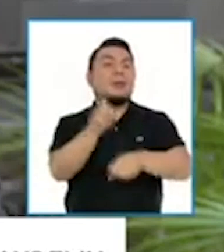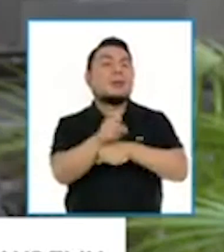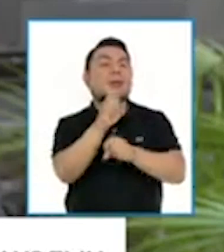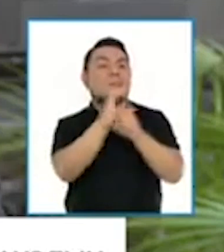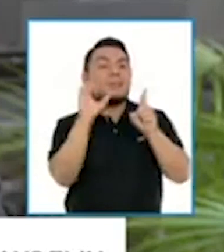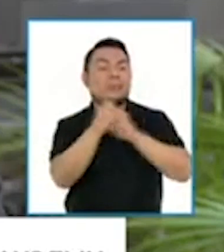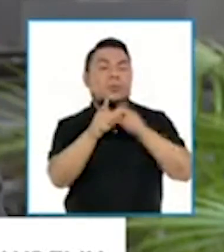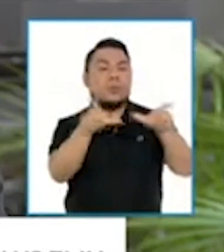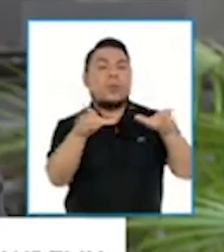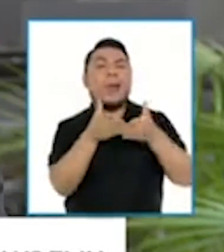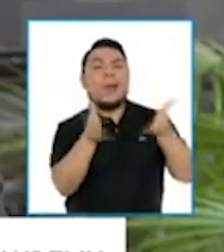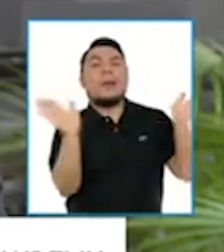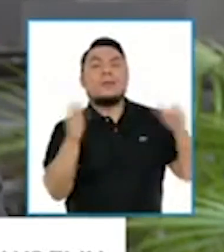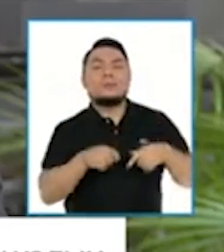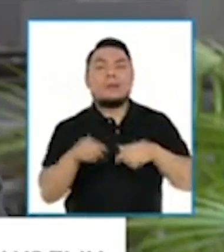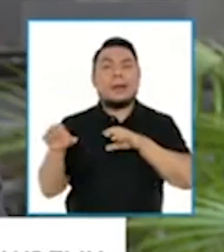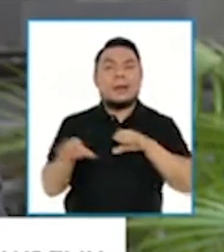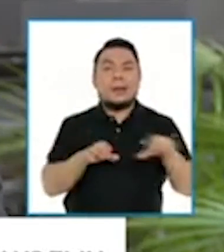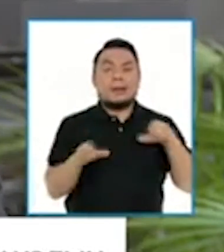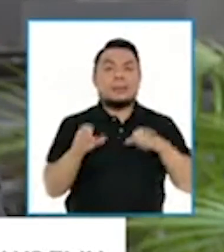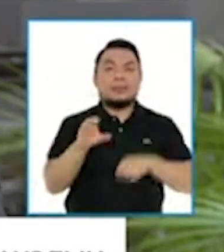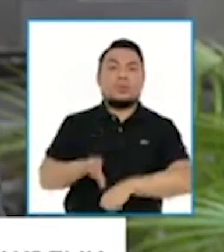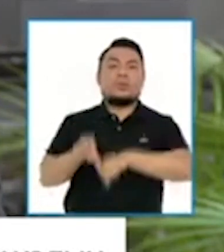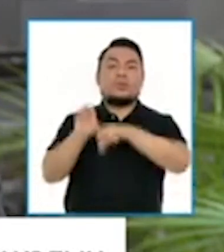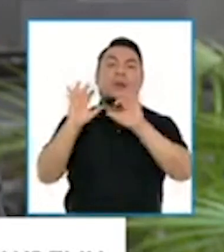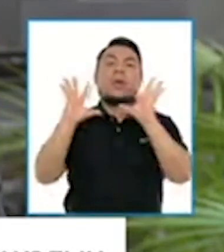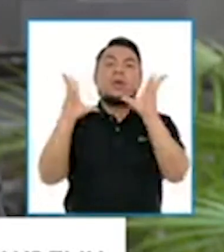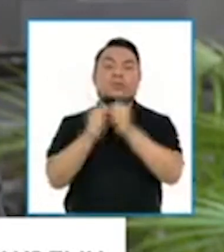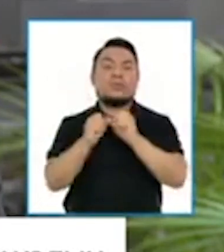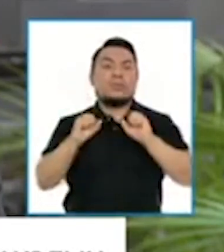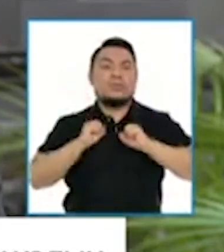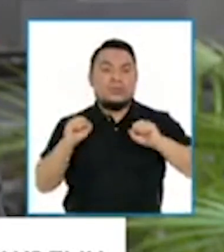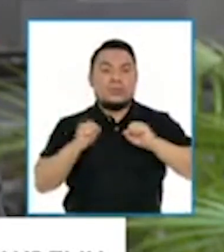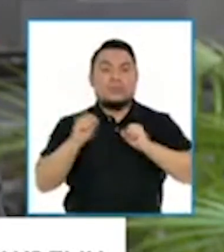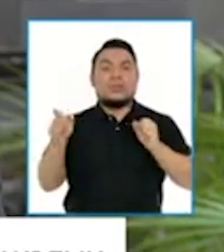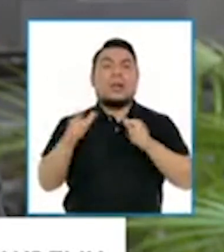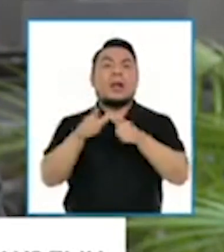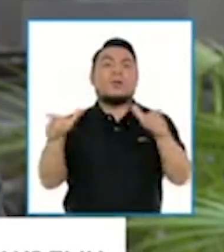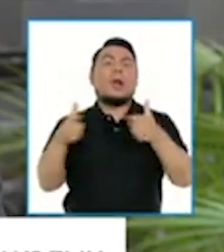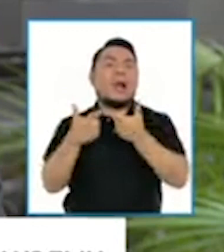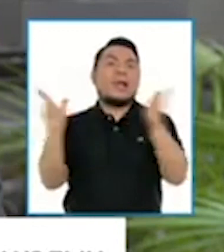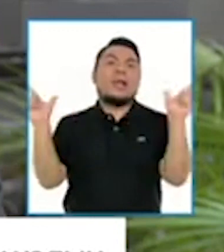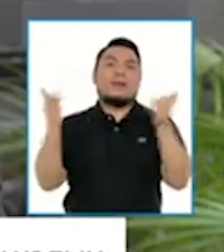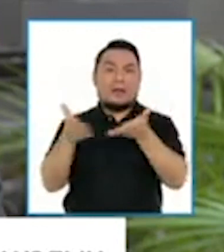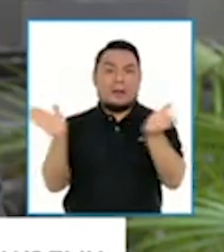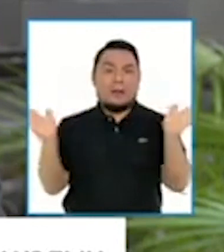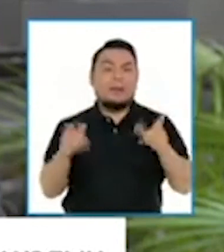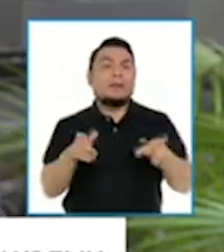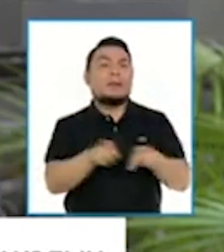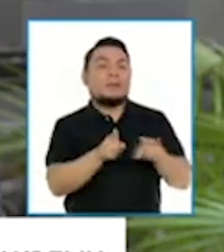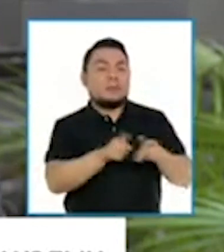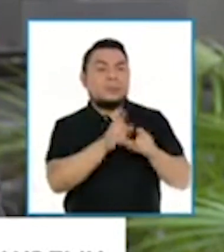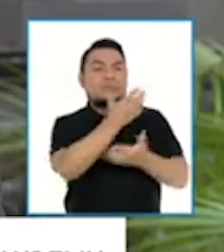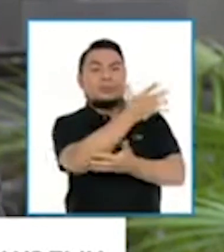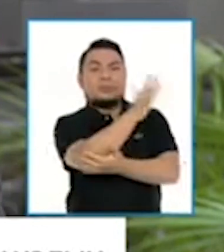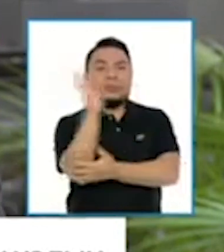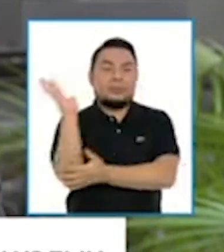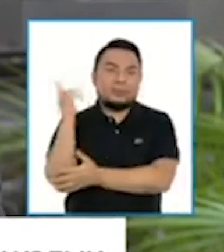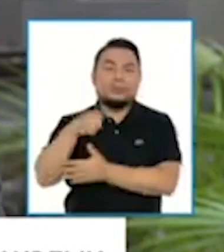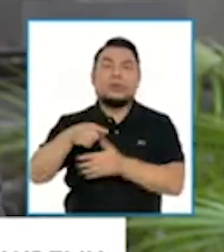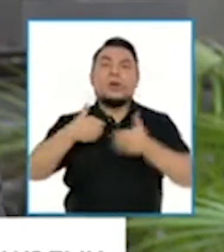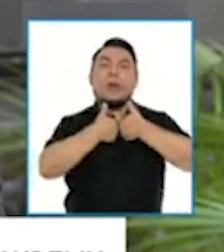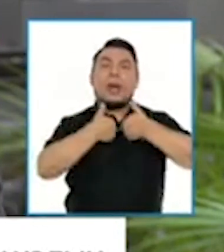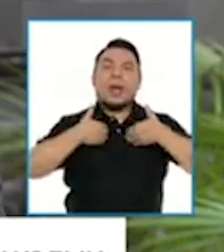en espacio abierto, actividades de clubes y asociaciones deportivas al aire libre, áreas protegidas, jardines botánicos y